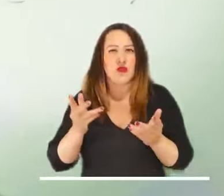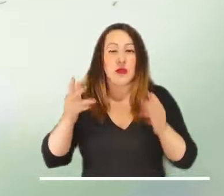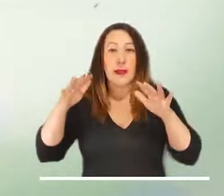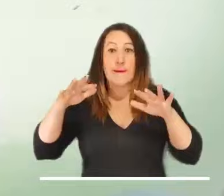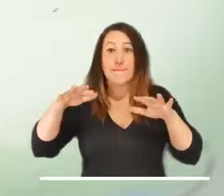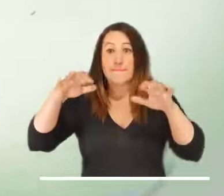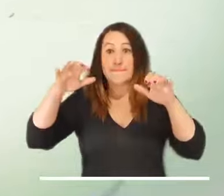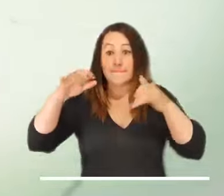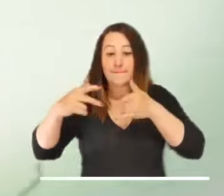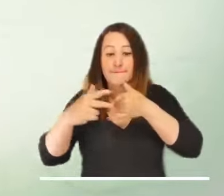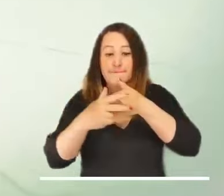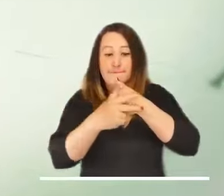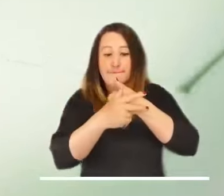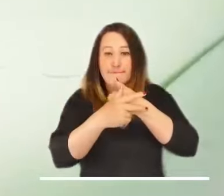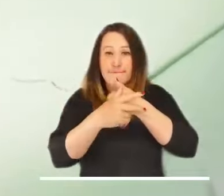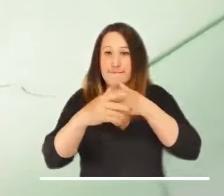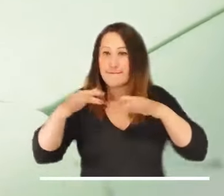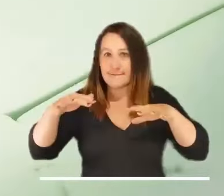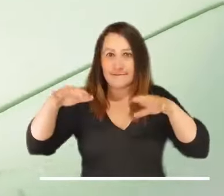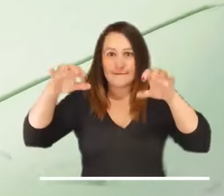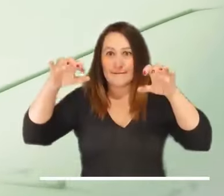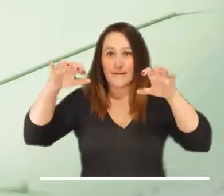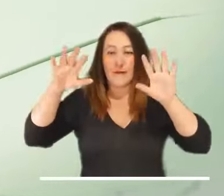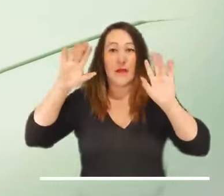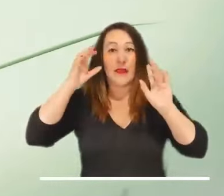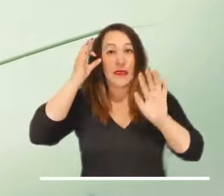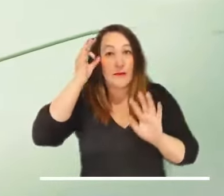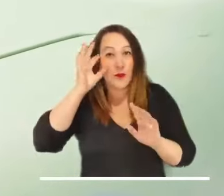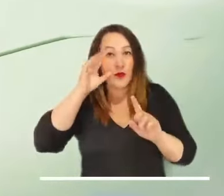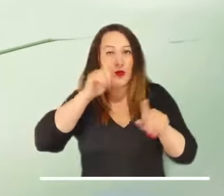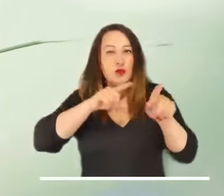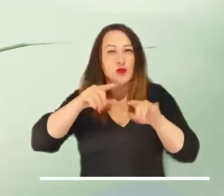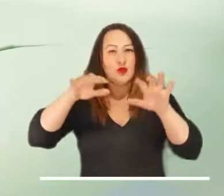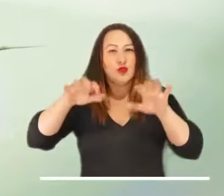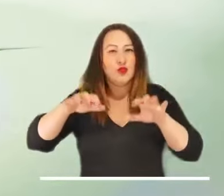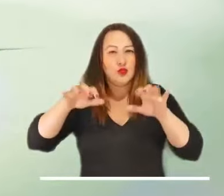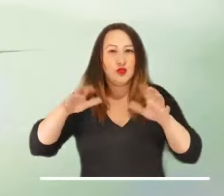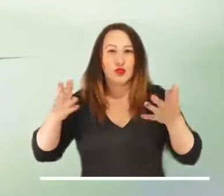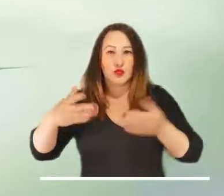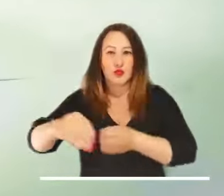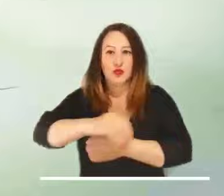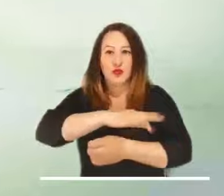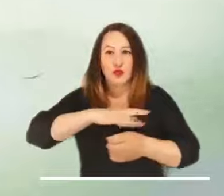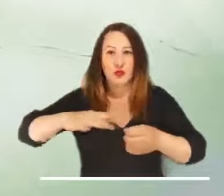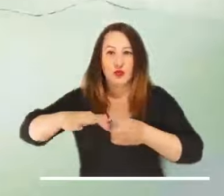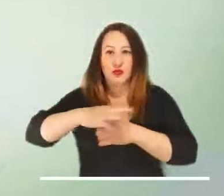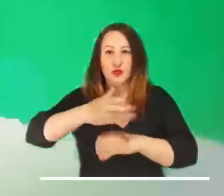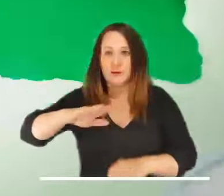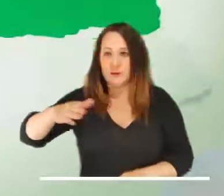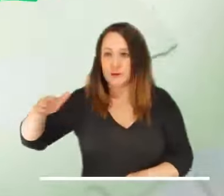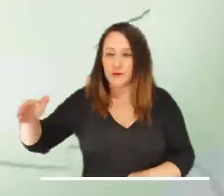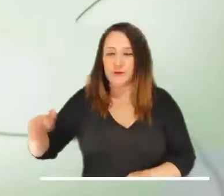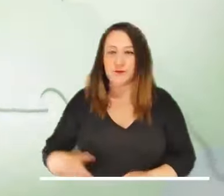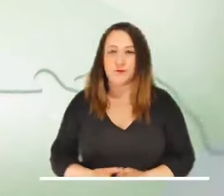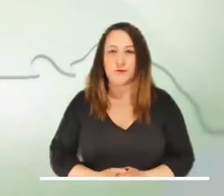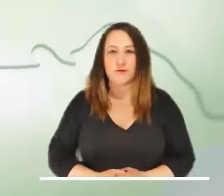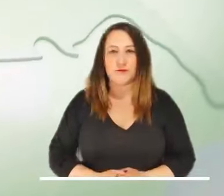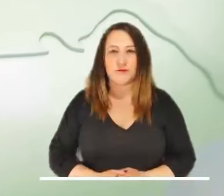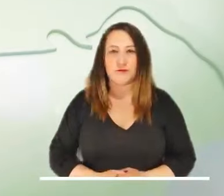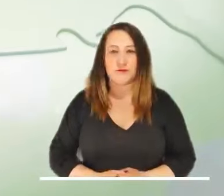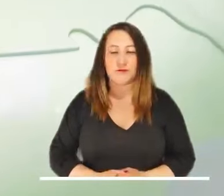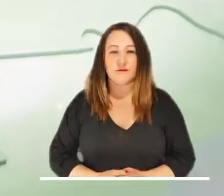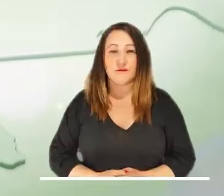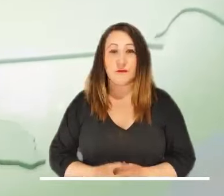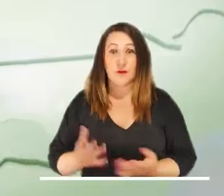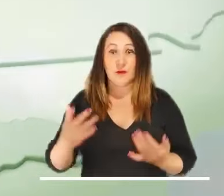escasa nubosidad en la región andina, no se descartan lluvias puntuales en sectores de Cundinamarca y Antioquia. El